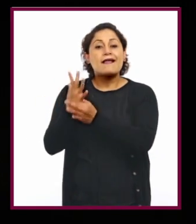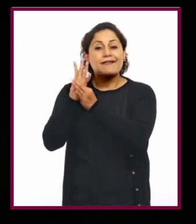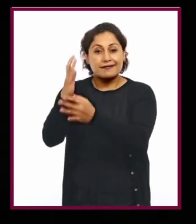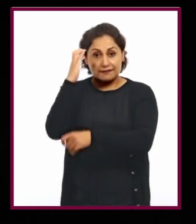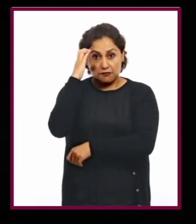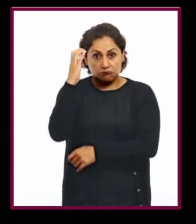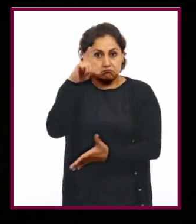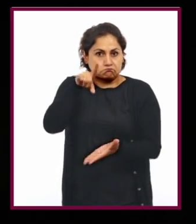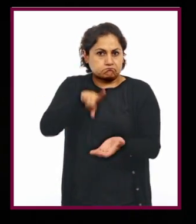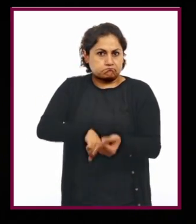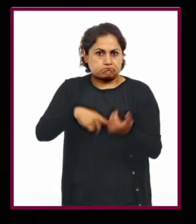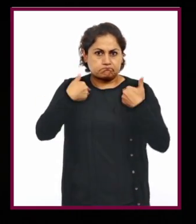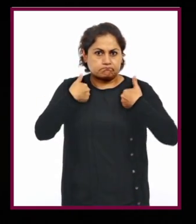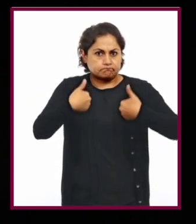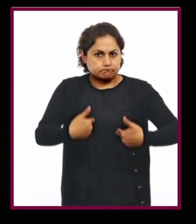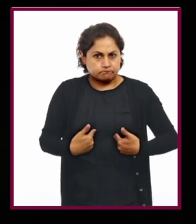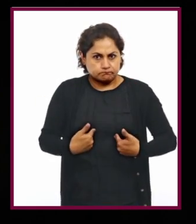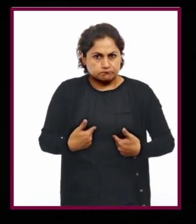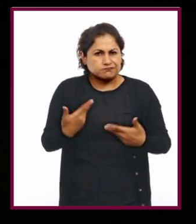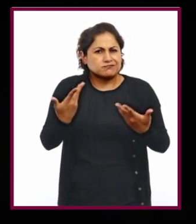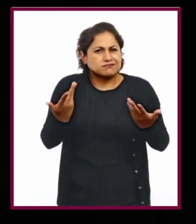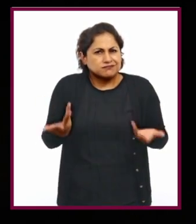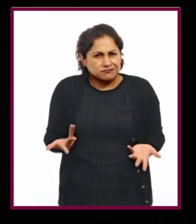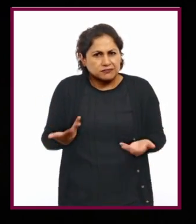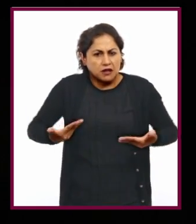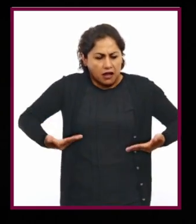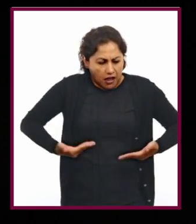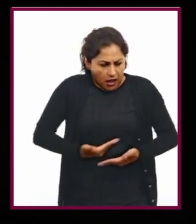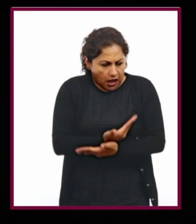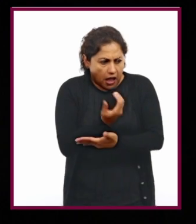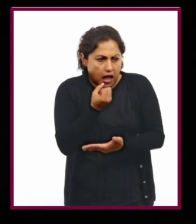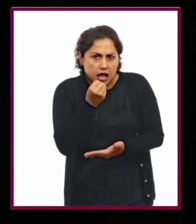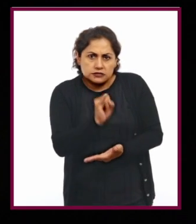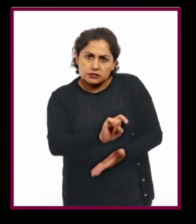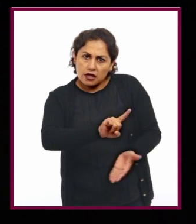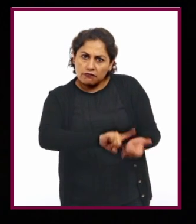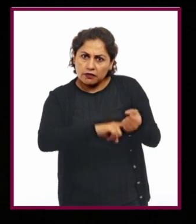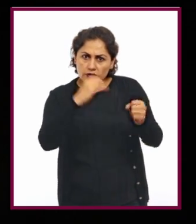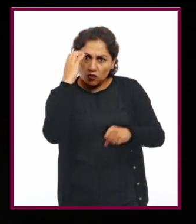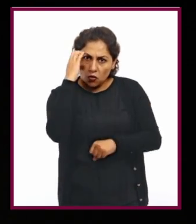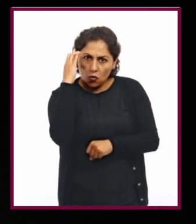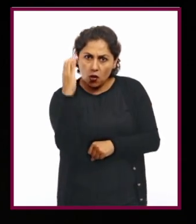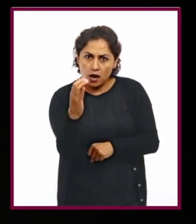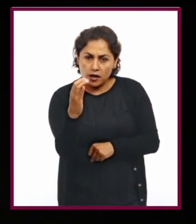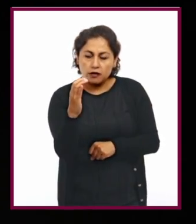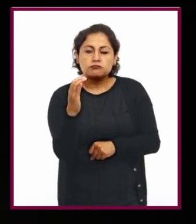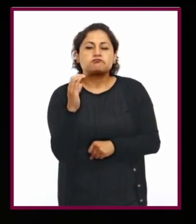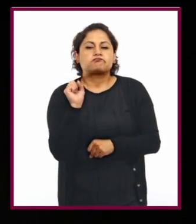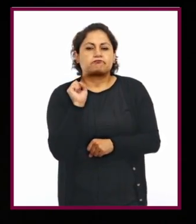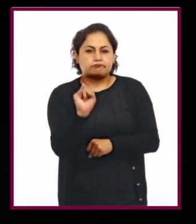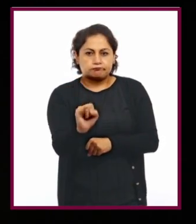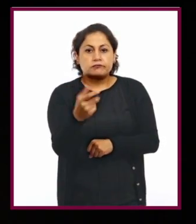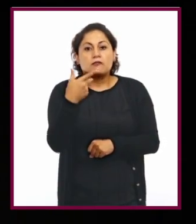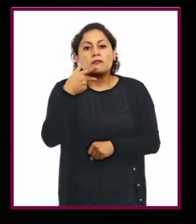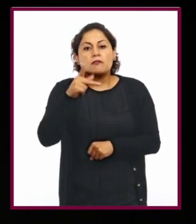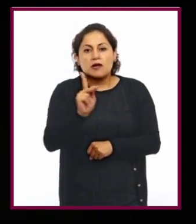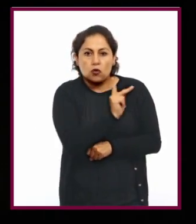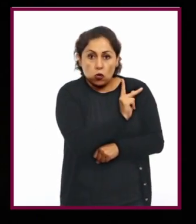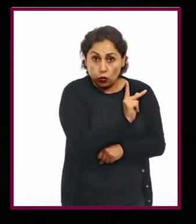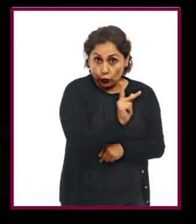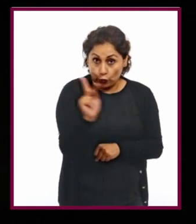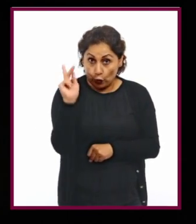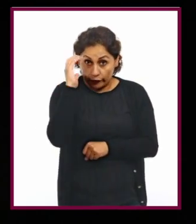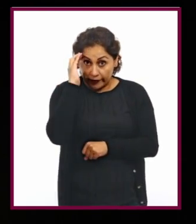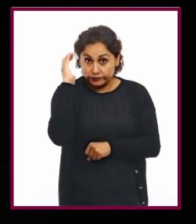que es parte constitutiva del ser humano, o sea, que nacemos con ella. Pero eso no significa que todas